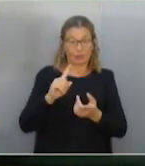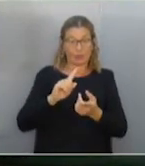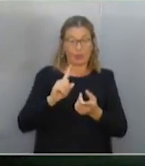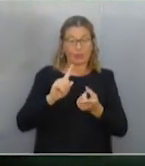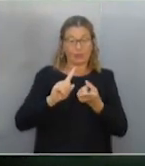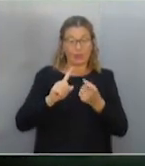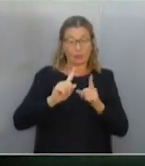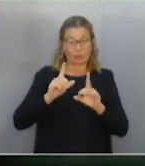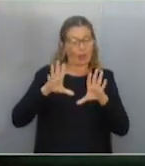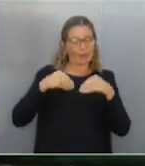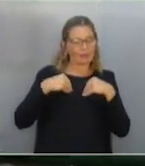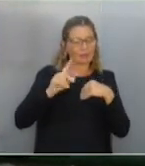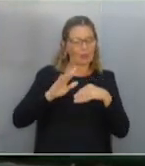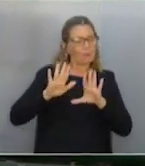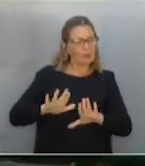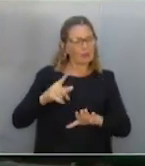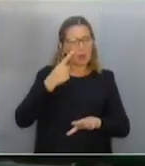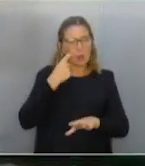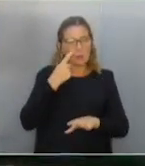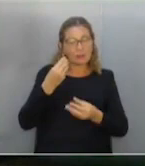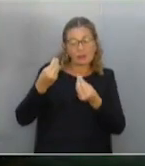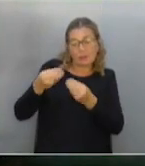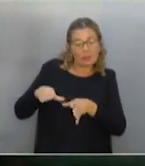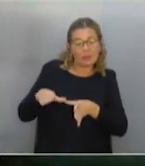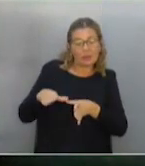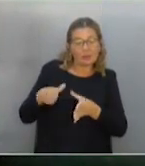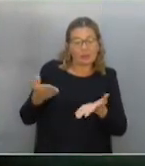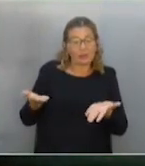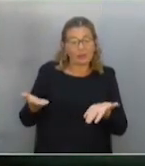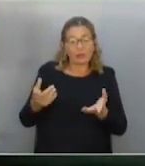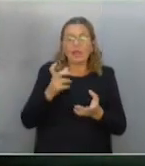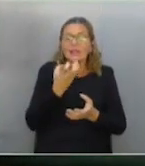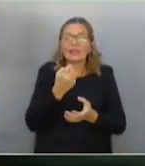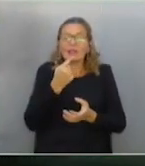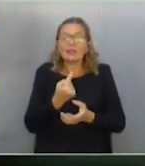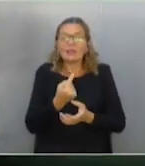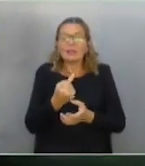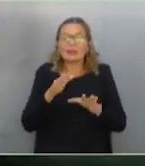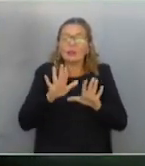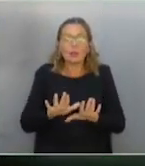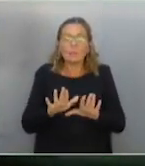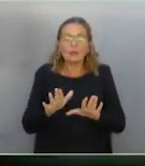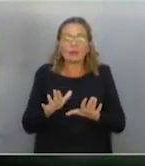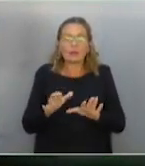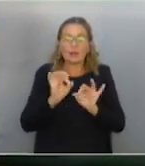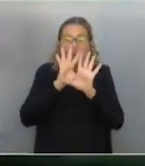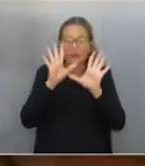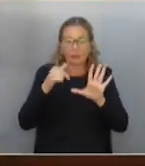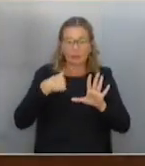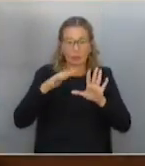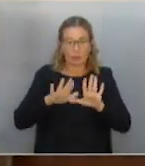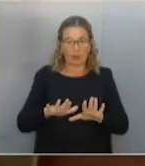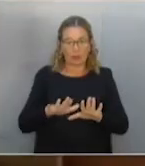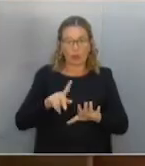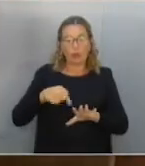paren también los hombres, porque se pierde totalmente la gracia, el significado y lo que simboliza el paro, y claramente sí, yo paro.